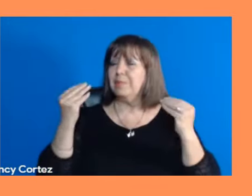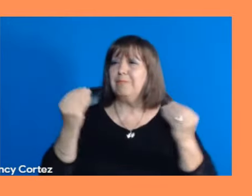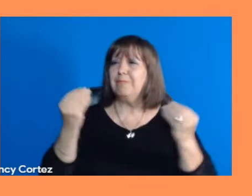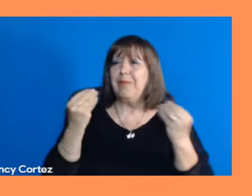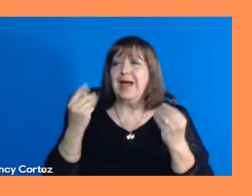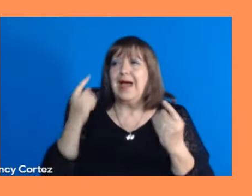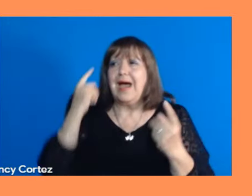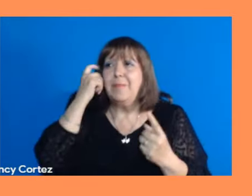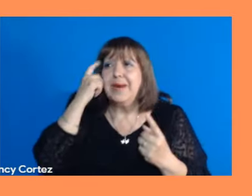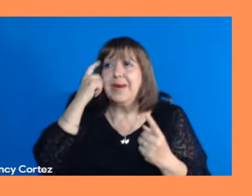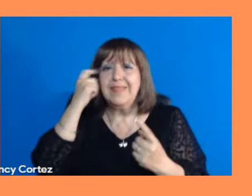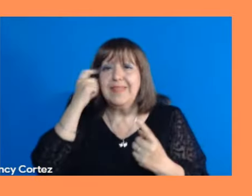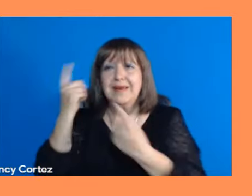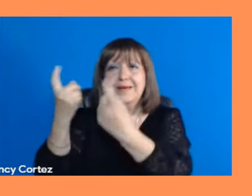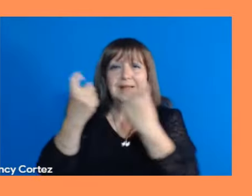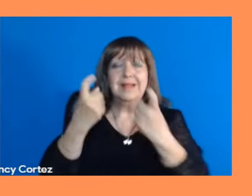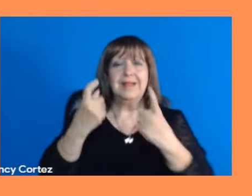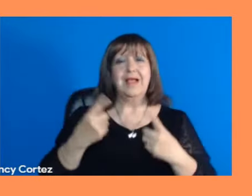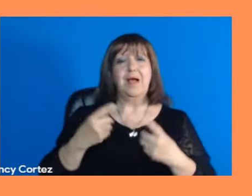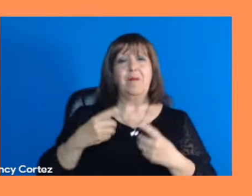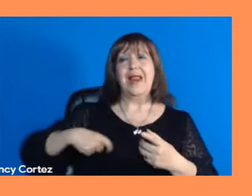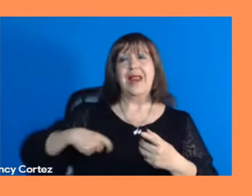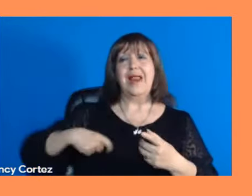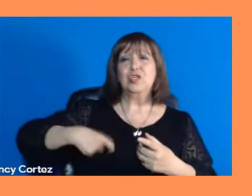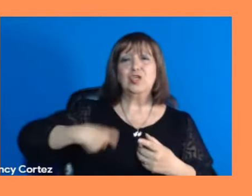libre de violencia para todos.